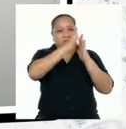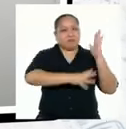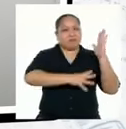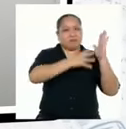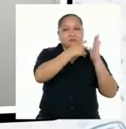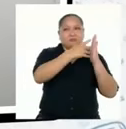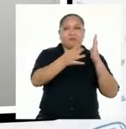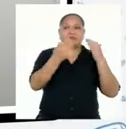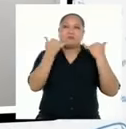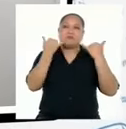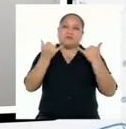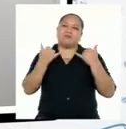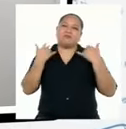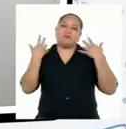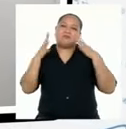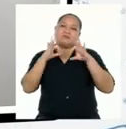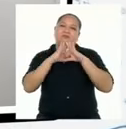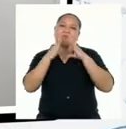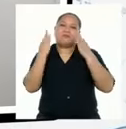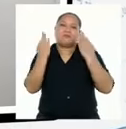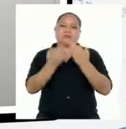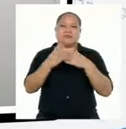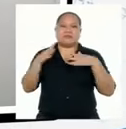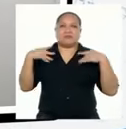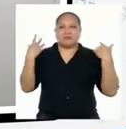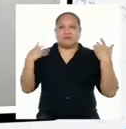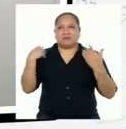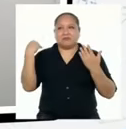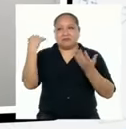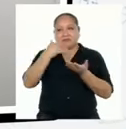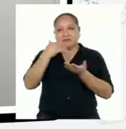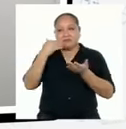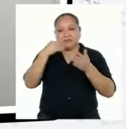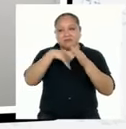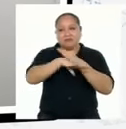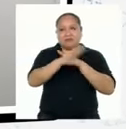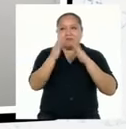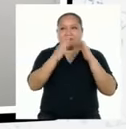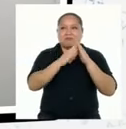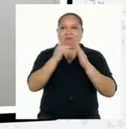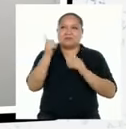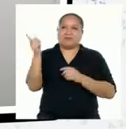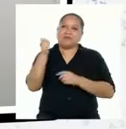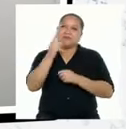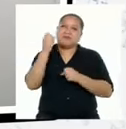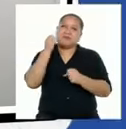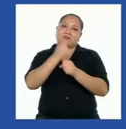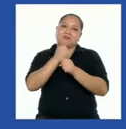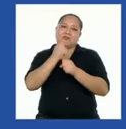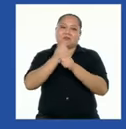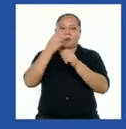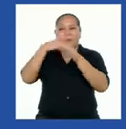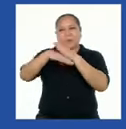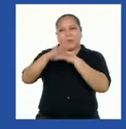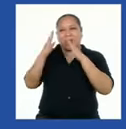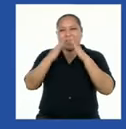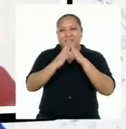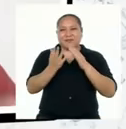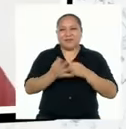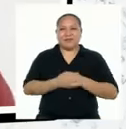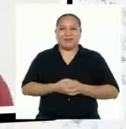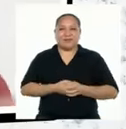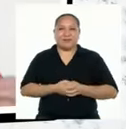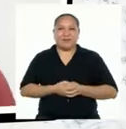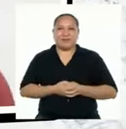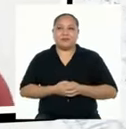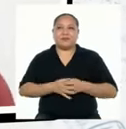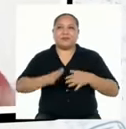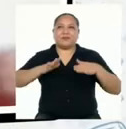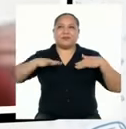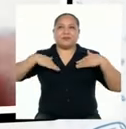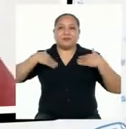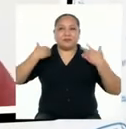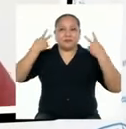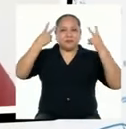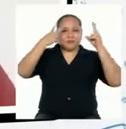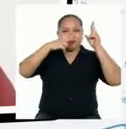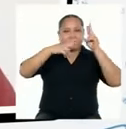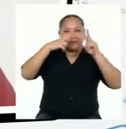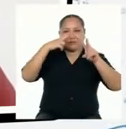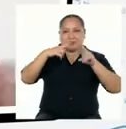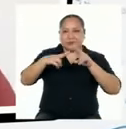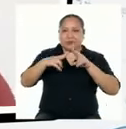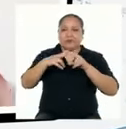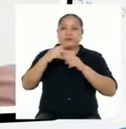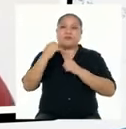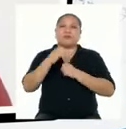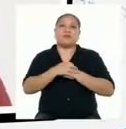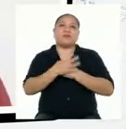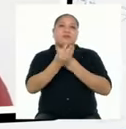y pues ahora somos una familia feliz, yo estudiando desde casa y ellos trabajando desde casa. Pudimos pasar más